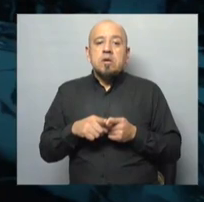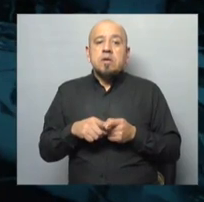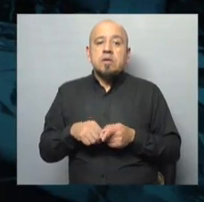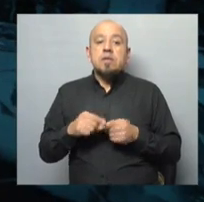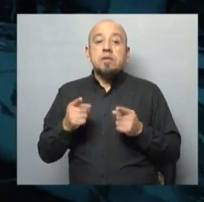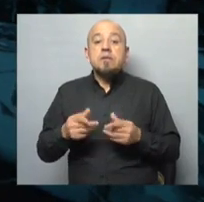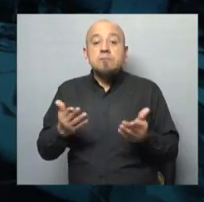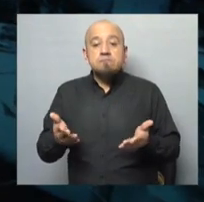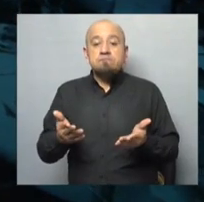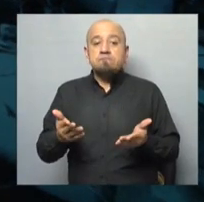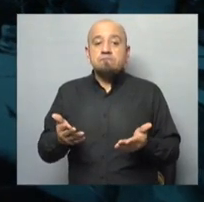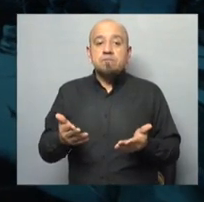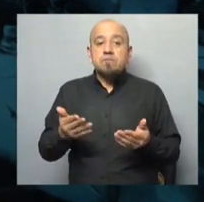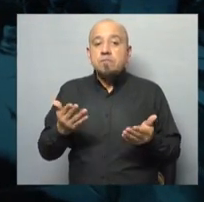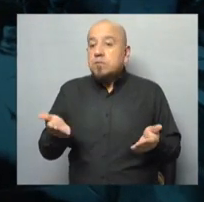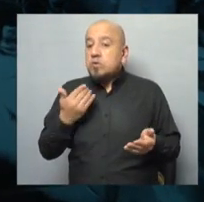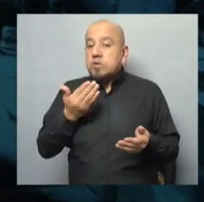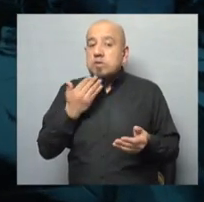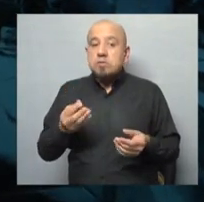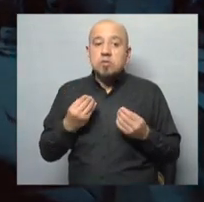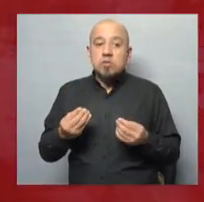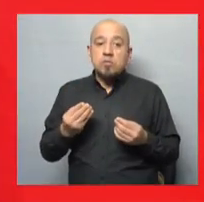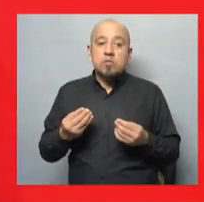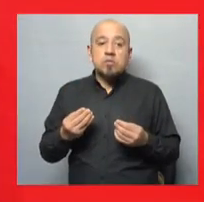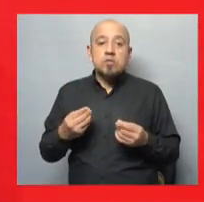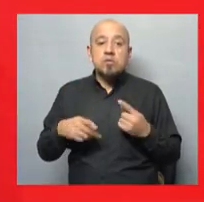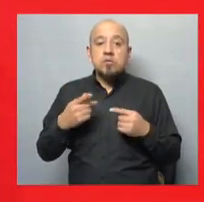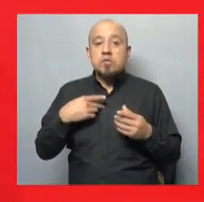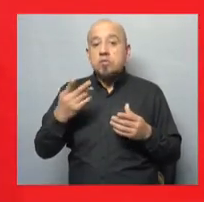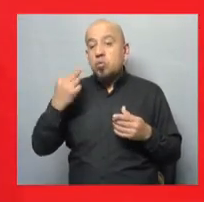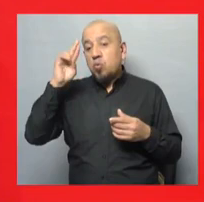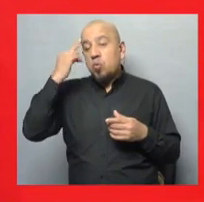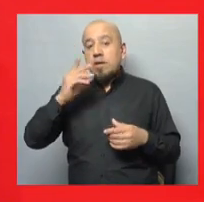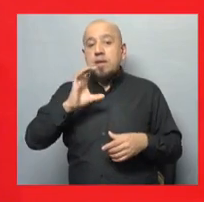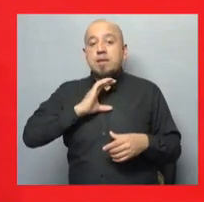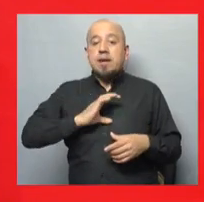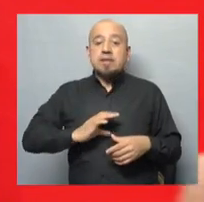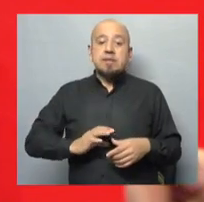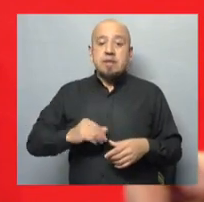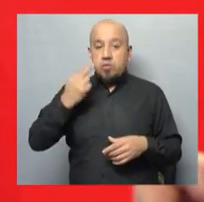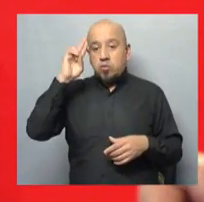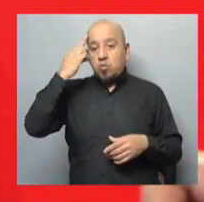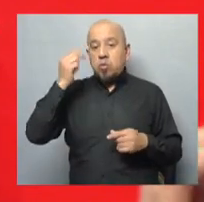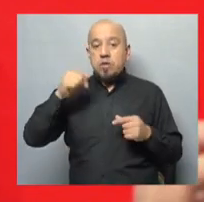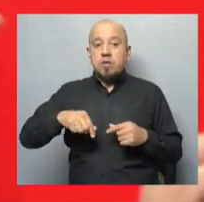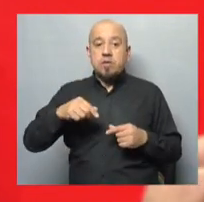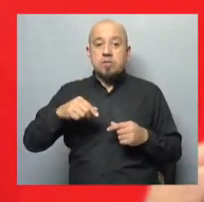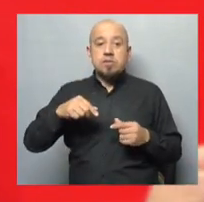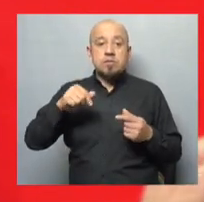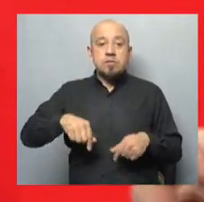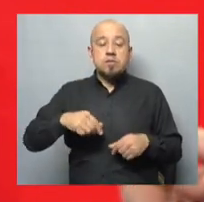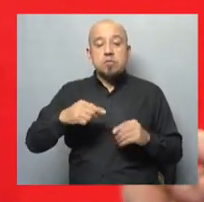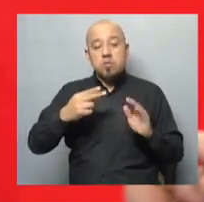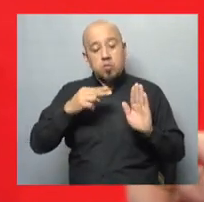termina de saber cómo las cosas suceden es eso no es como que la uruguay es o no en nuestro sentido de pertenencia este país pequeño que está